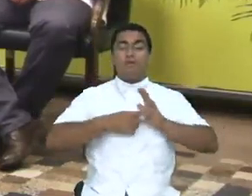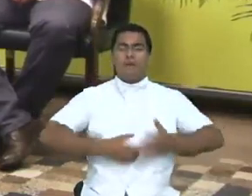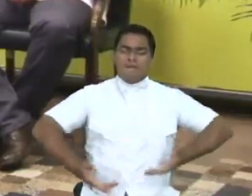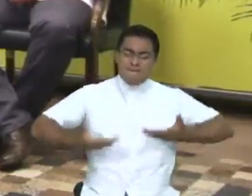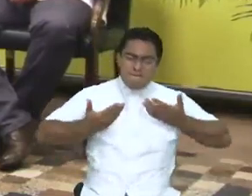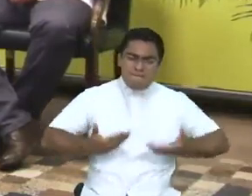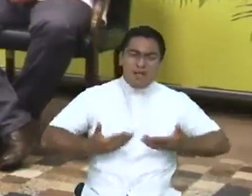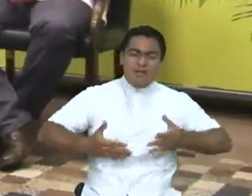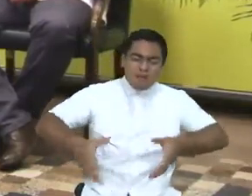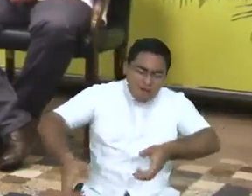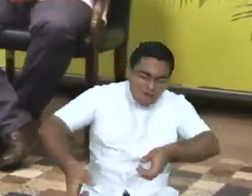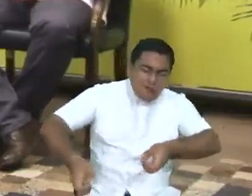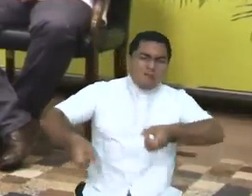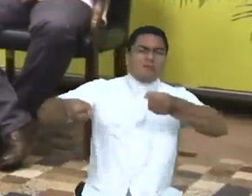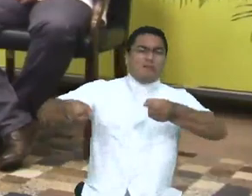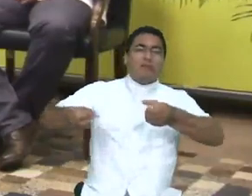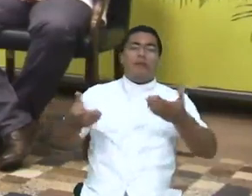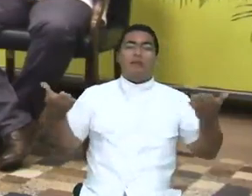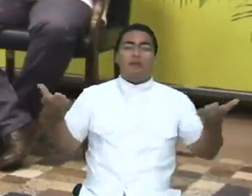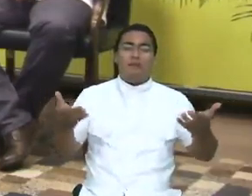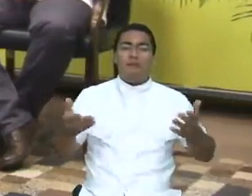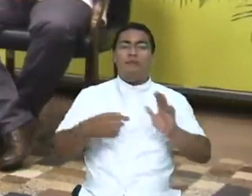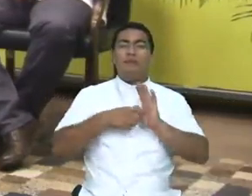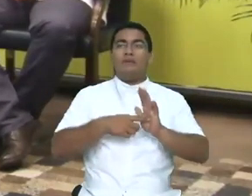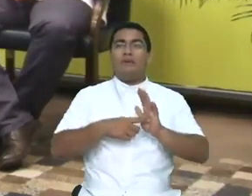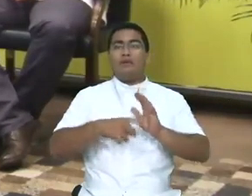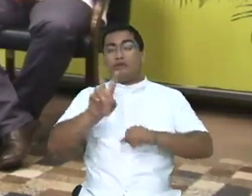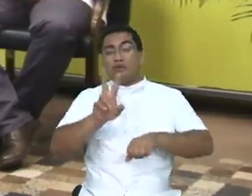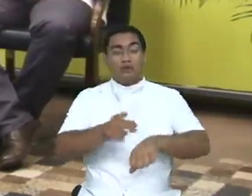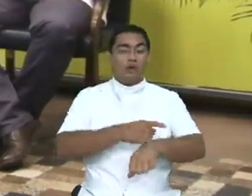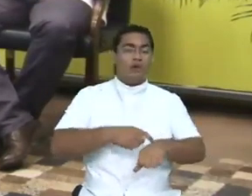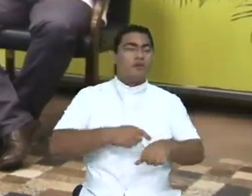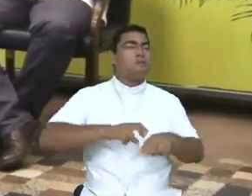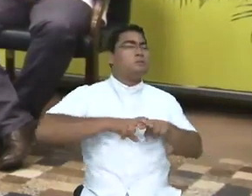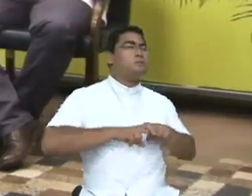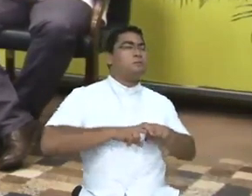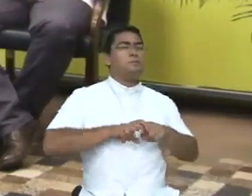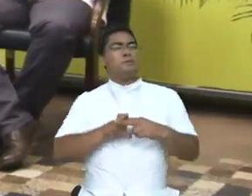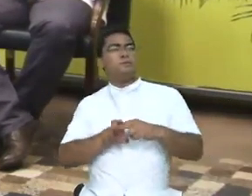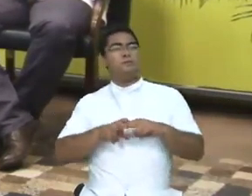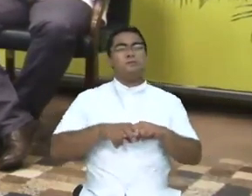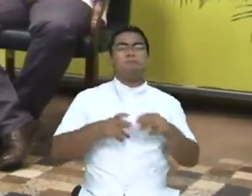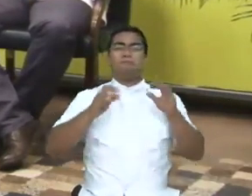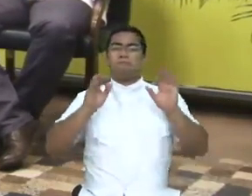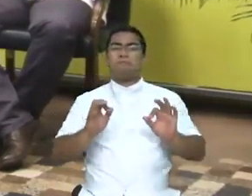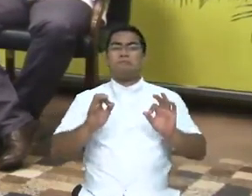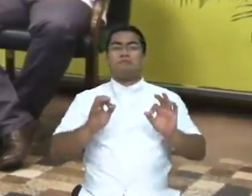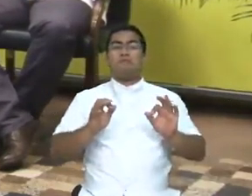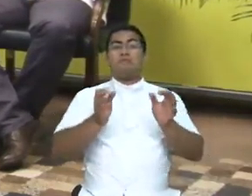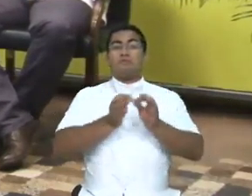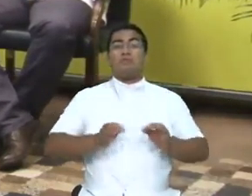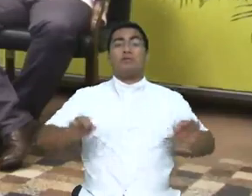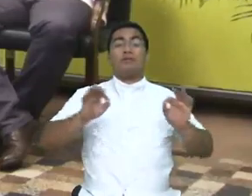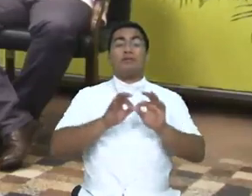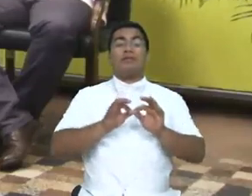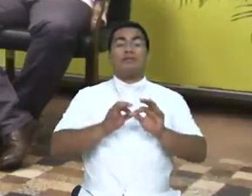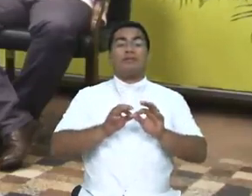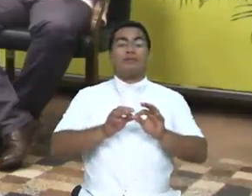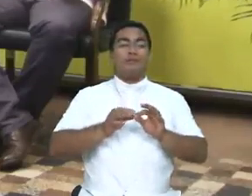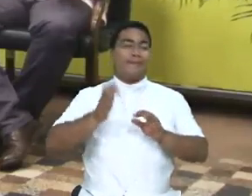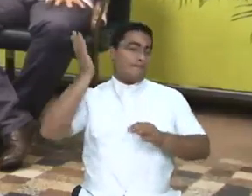pesados, cambiar de postura cada 2 horas, mantener una postura donde la espalda tenga un